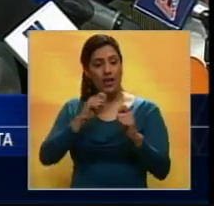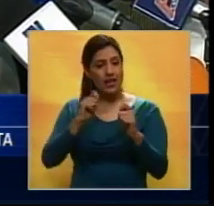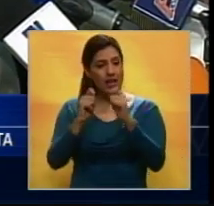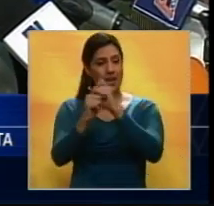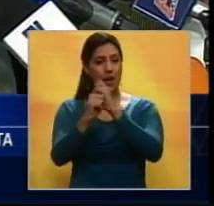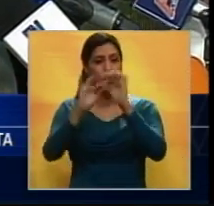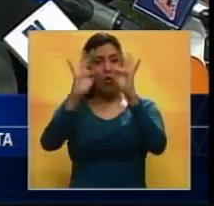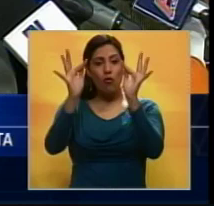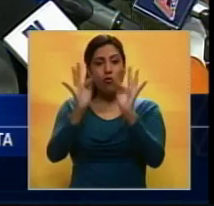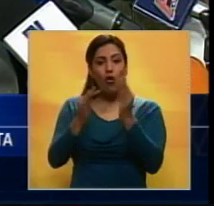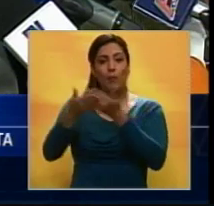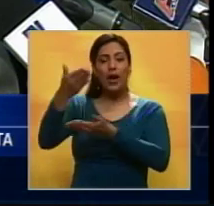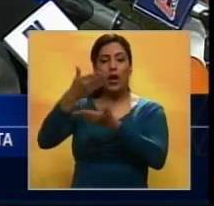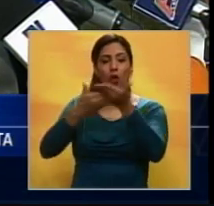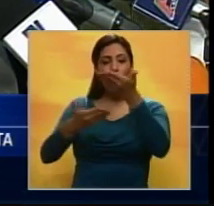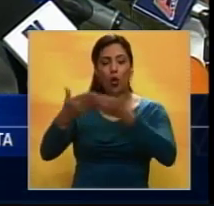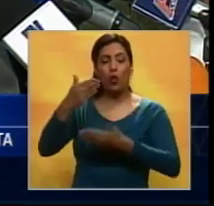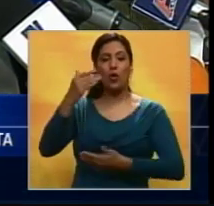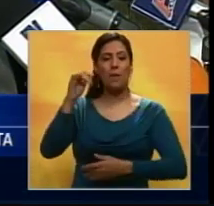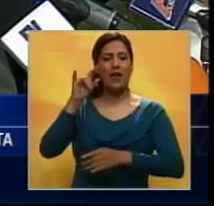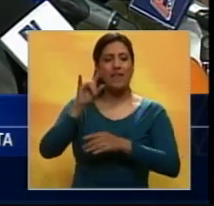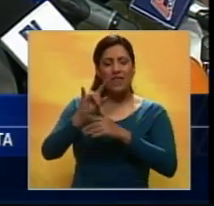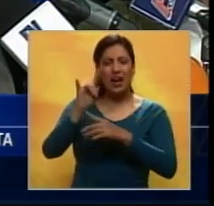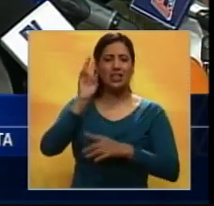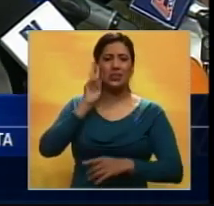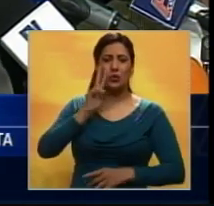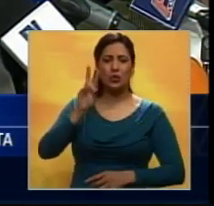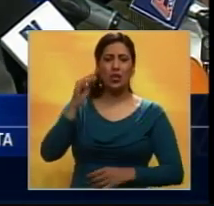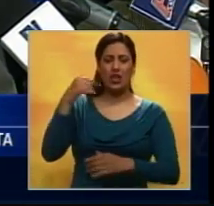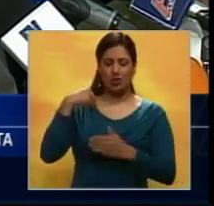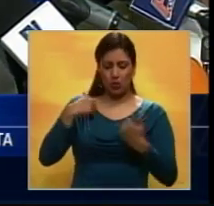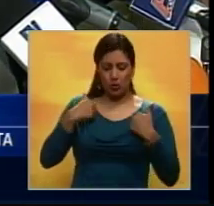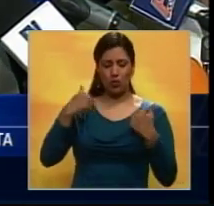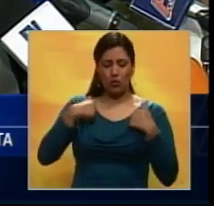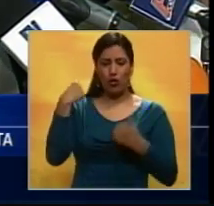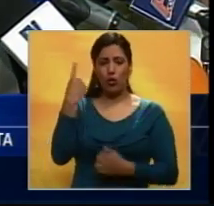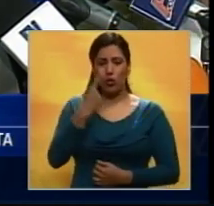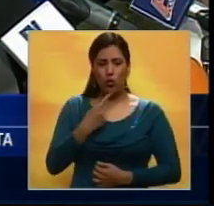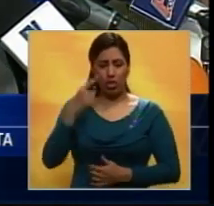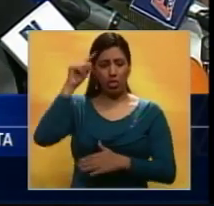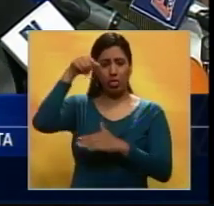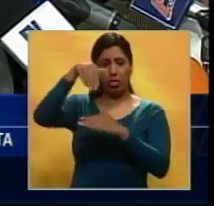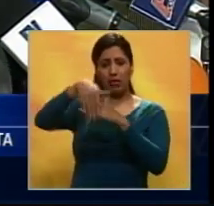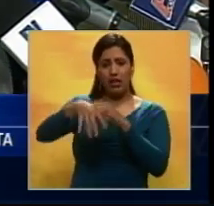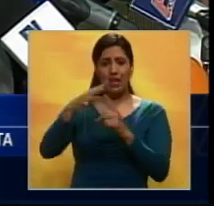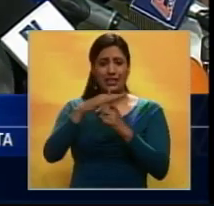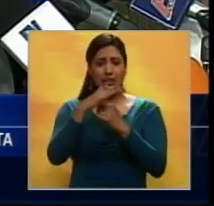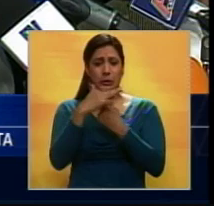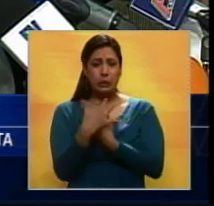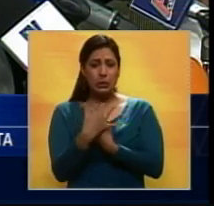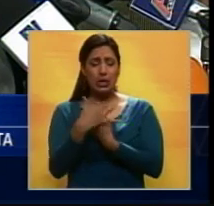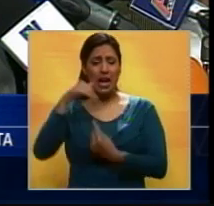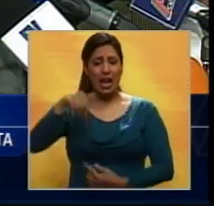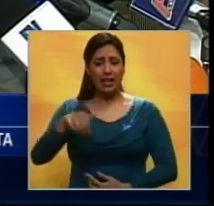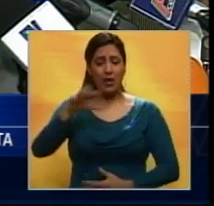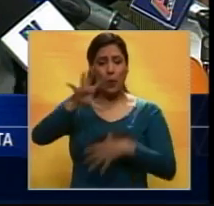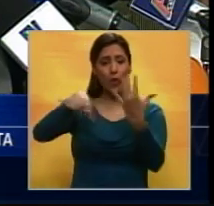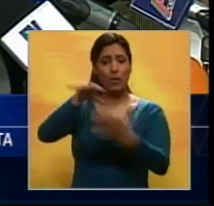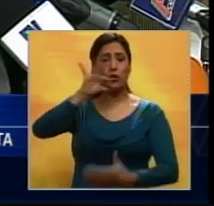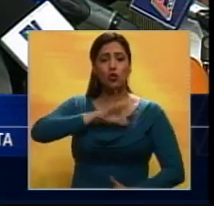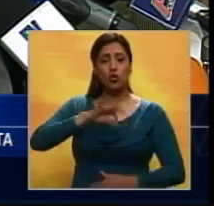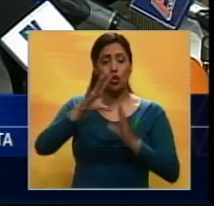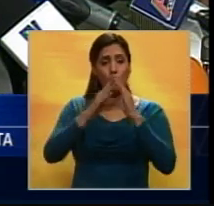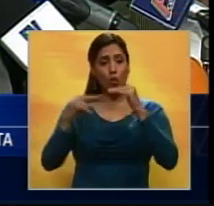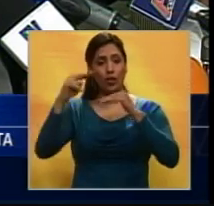el modelo económico desfasado y fracasado que nos ha llevado a esta situación de desequilibrio social a todos